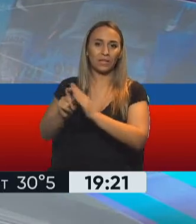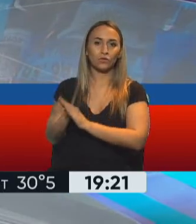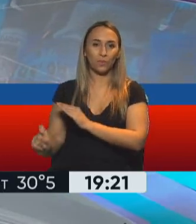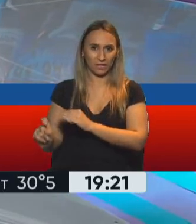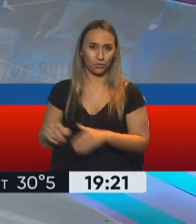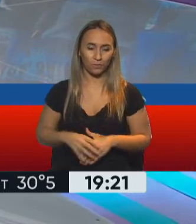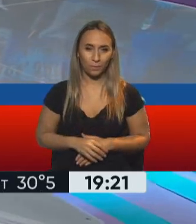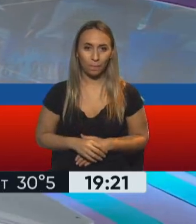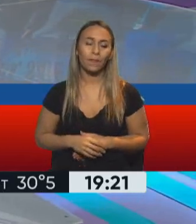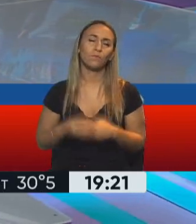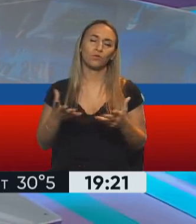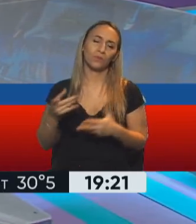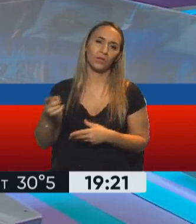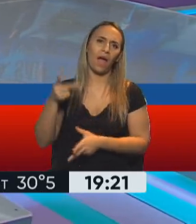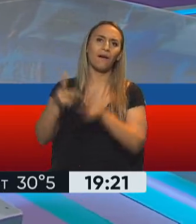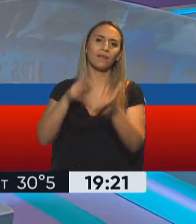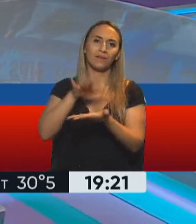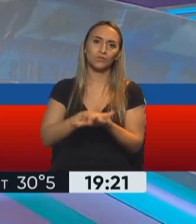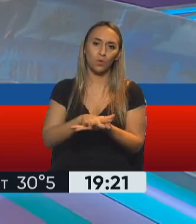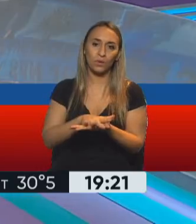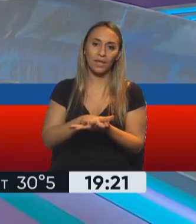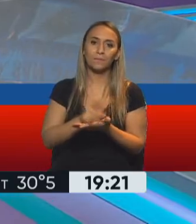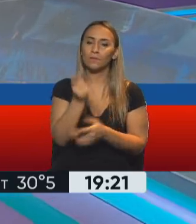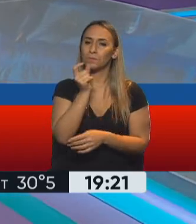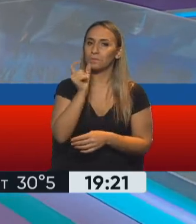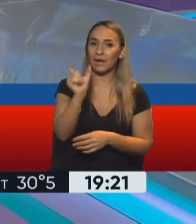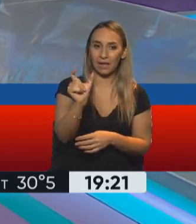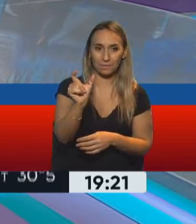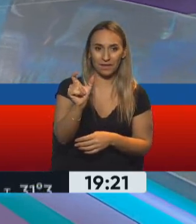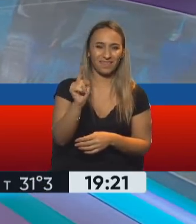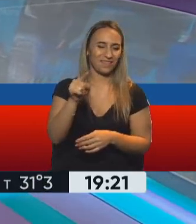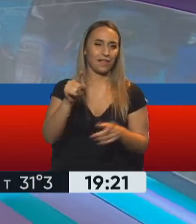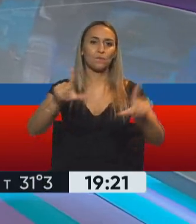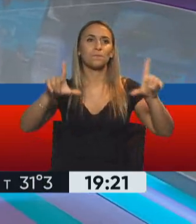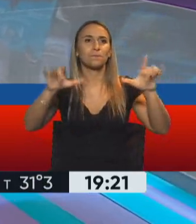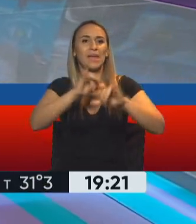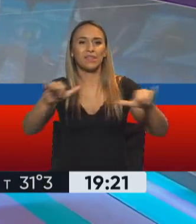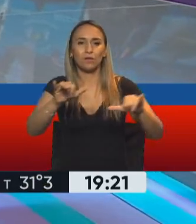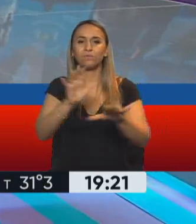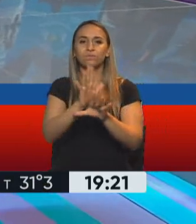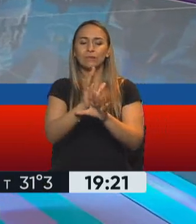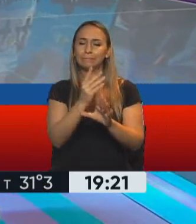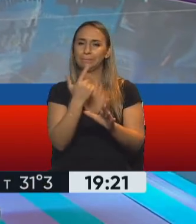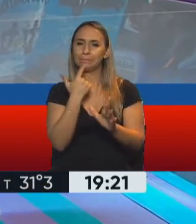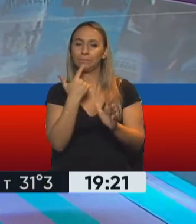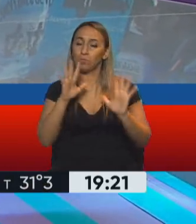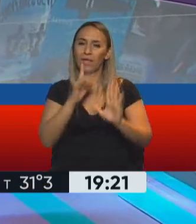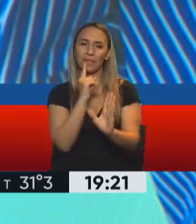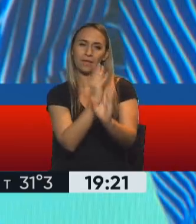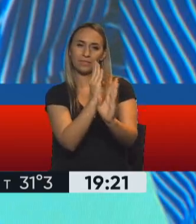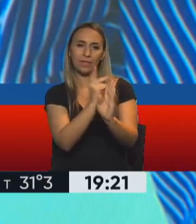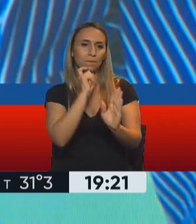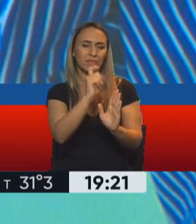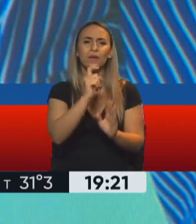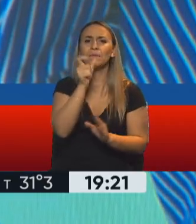Claro, hablaba sobre la terminología que se utiliza en los medios, presunto espionaje ilegal. El término